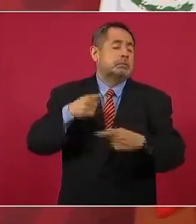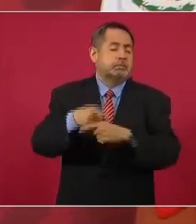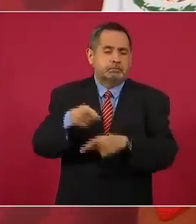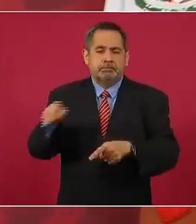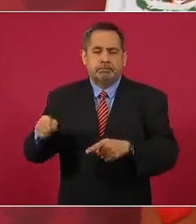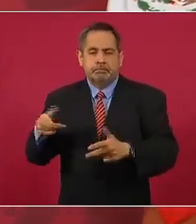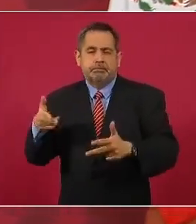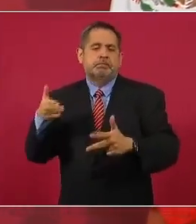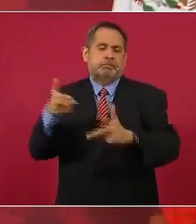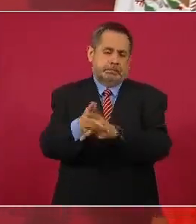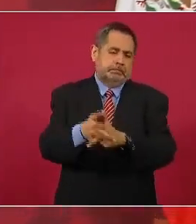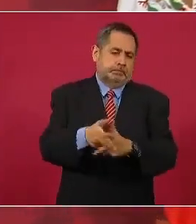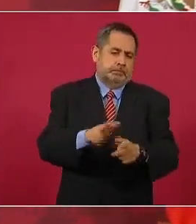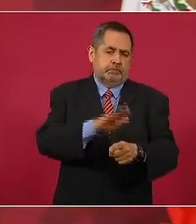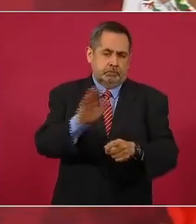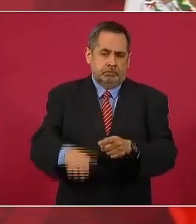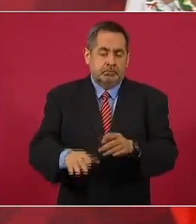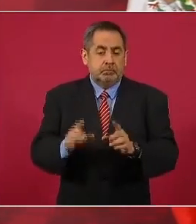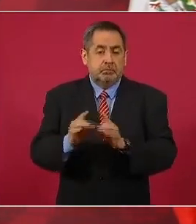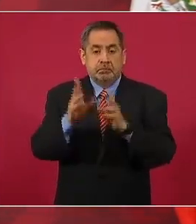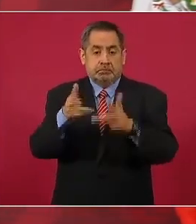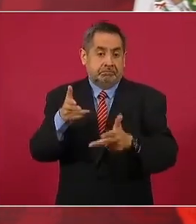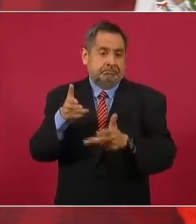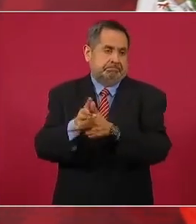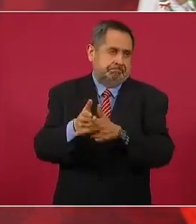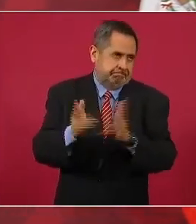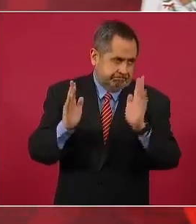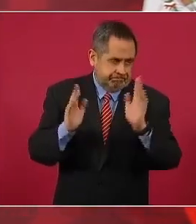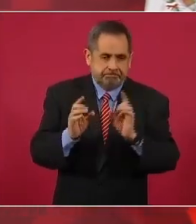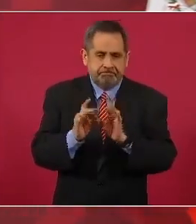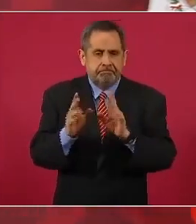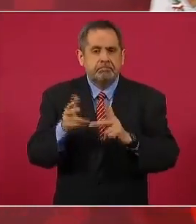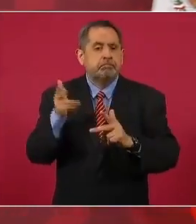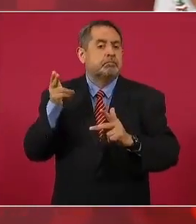lo matan por un accidente, además,